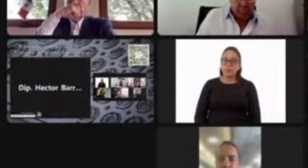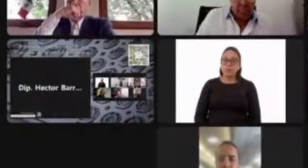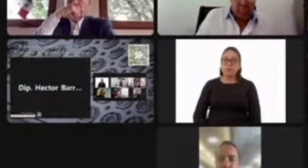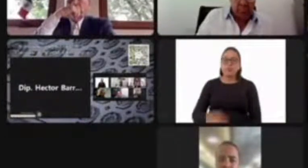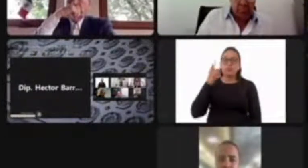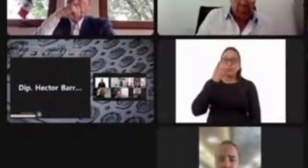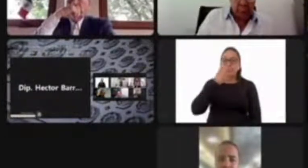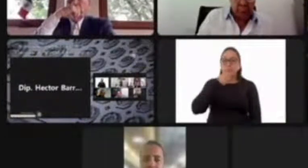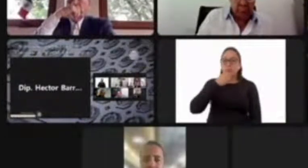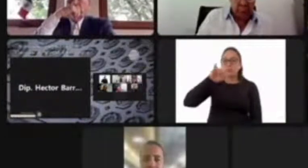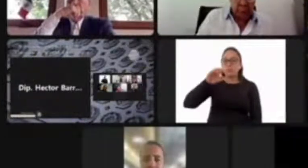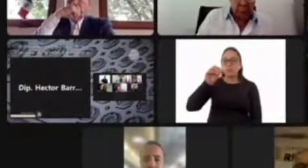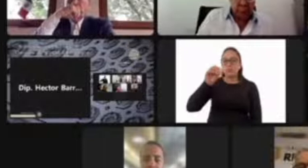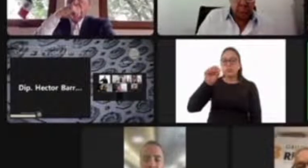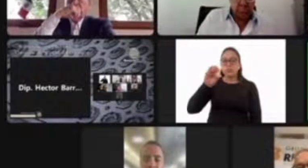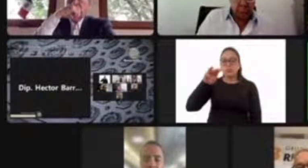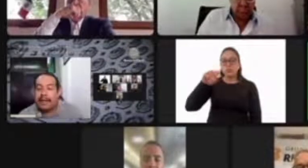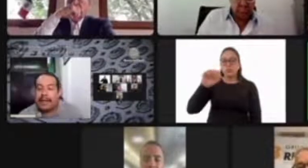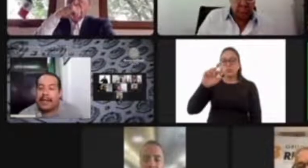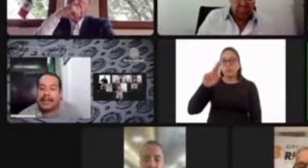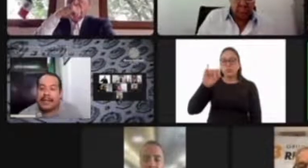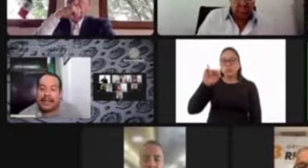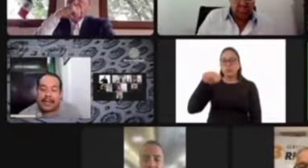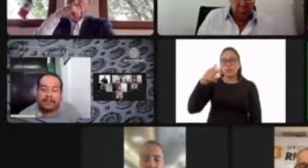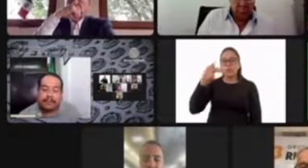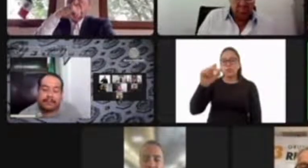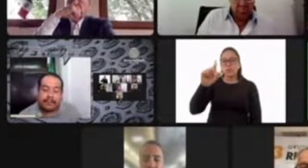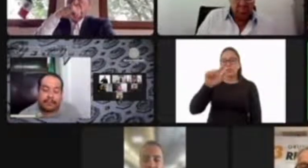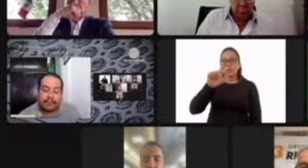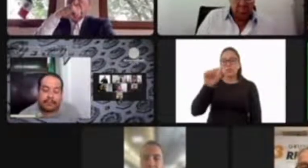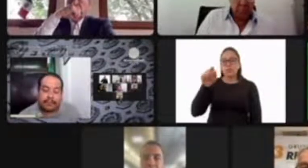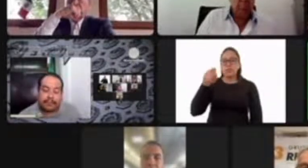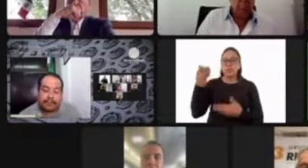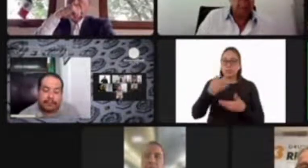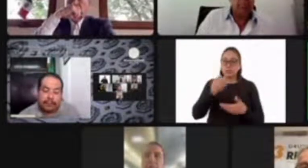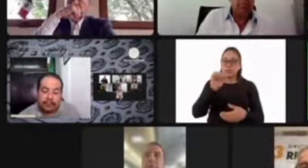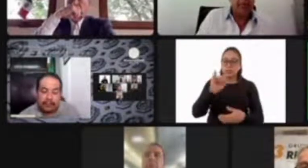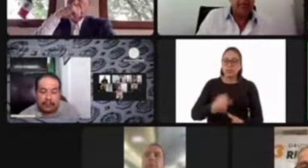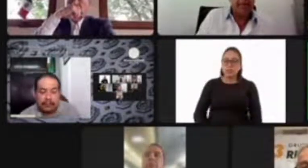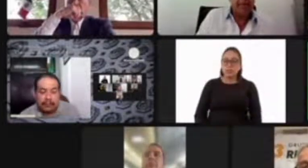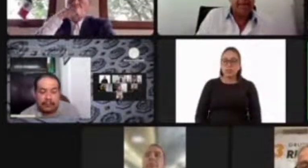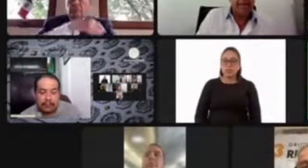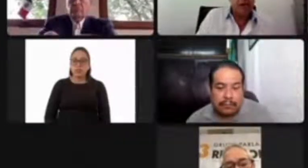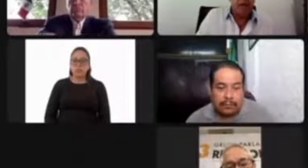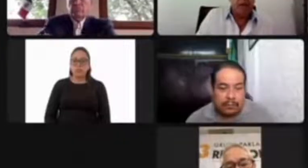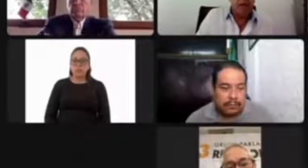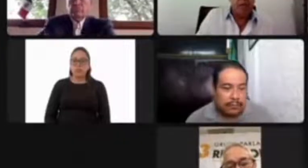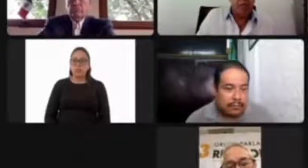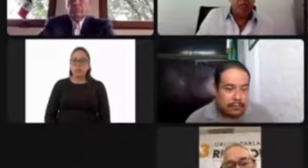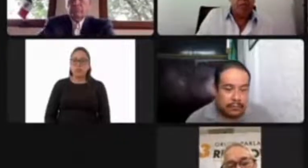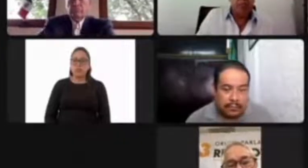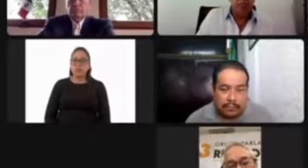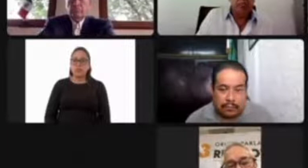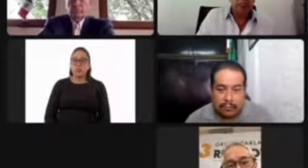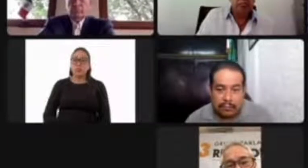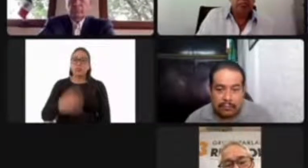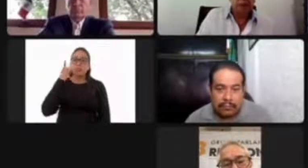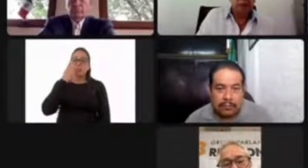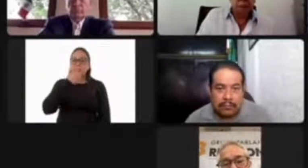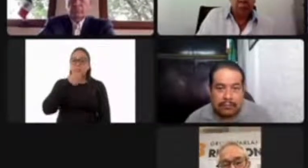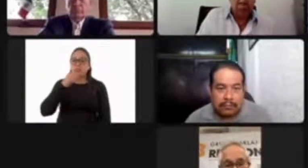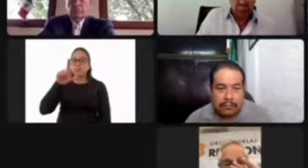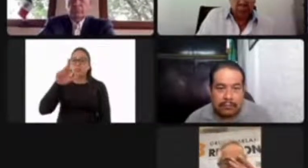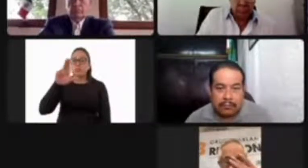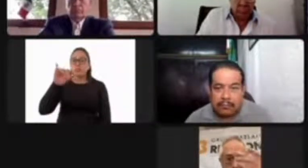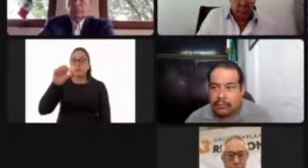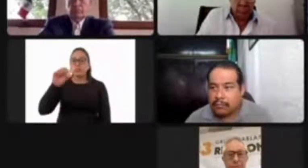conocidas como montaviajes y se informe a la ciudadanía sobre Cómo evitar estos engaños a propuesta del diputado Jorge gaviño el exhorto